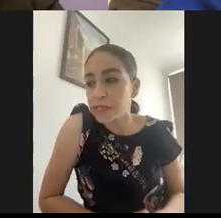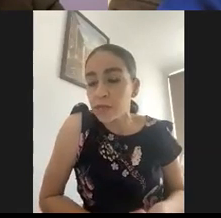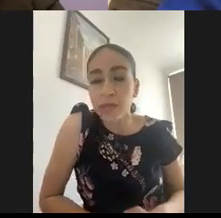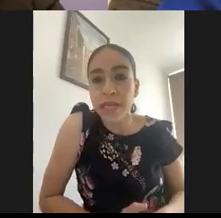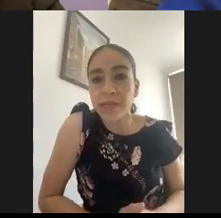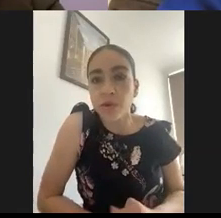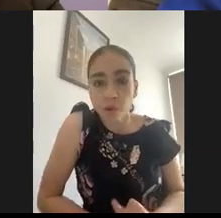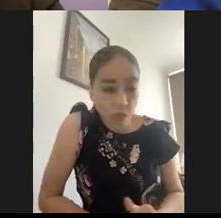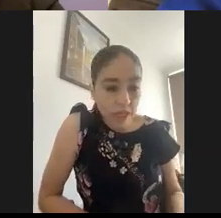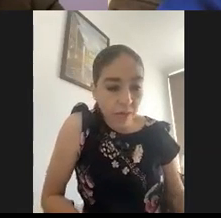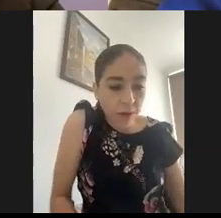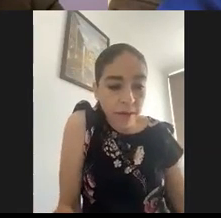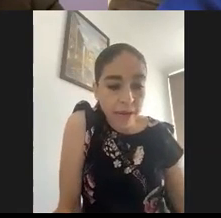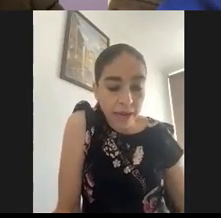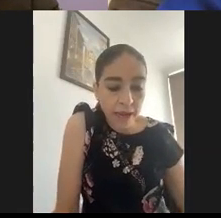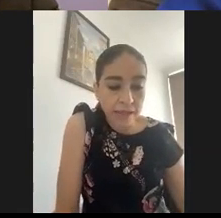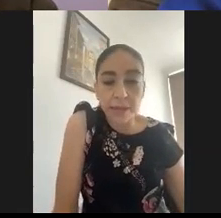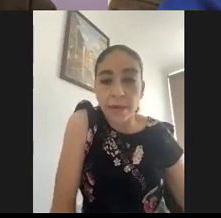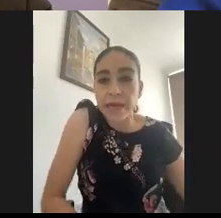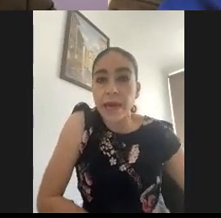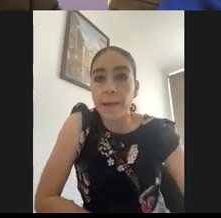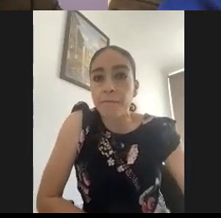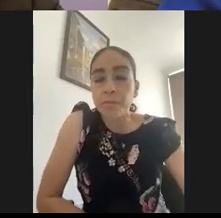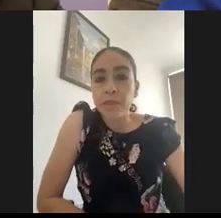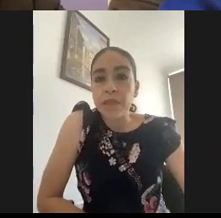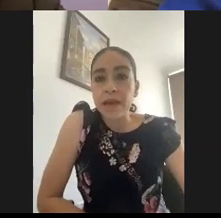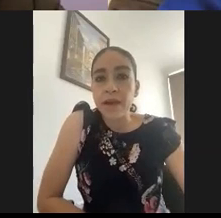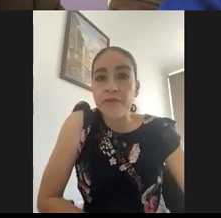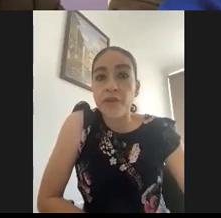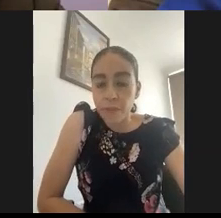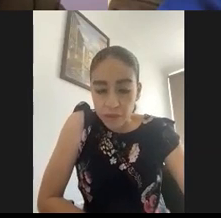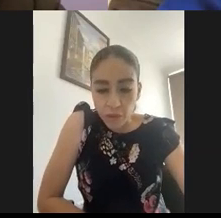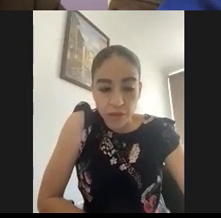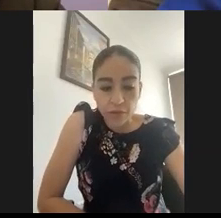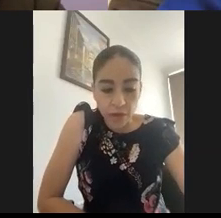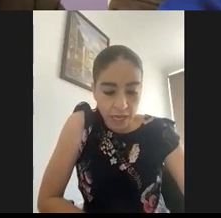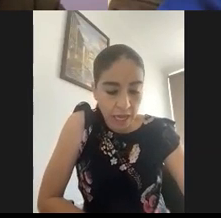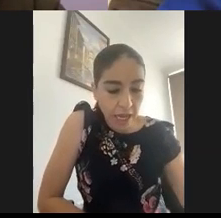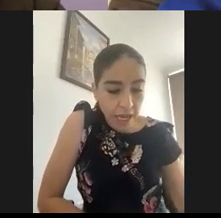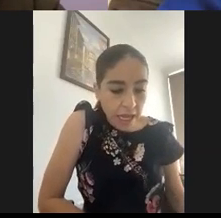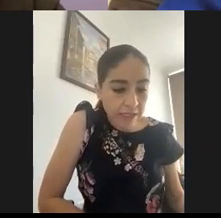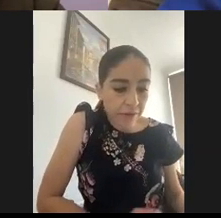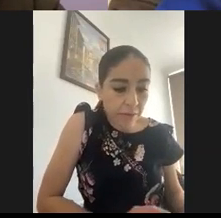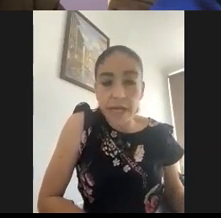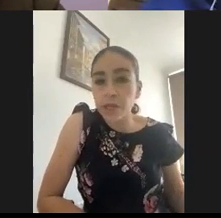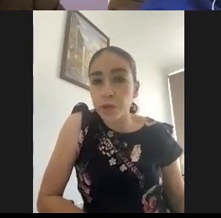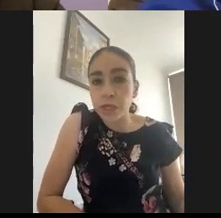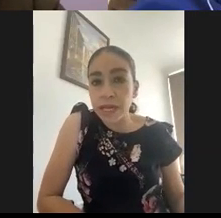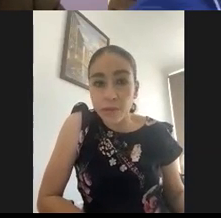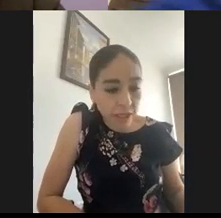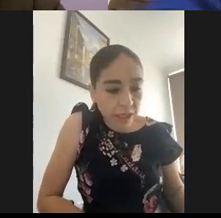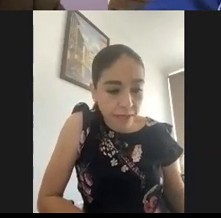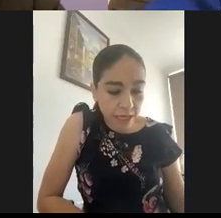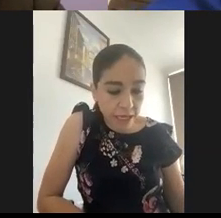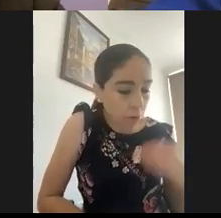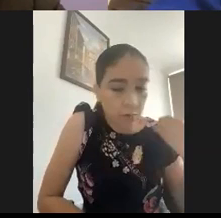más ansiosa en que esto de alguna manera se vaya ya formando y dándole esa formalidad que todos queremos,